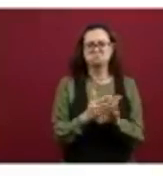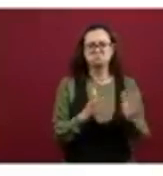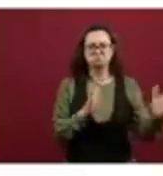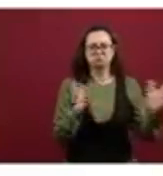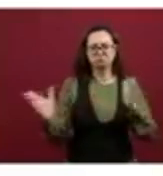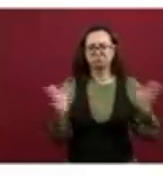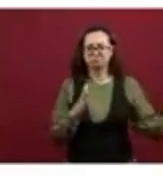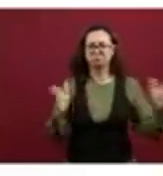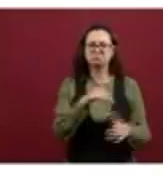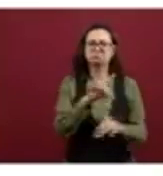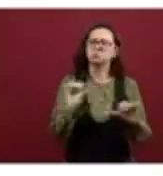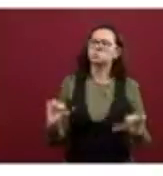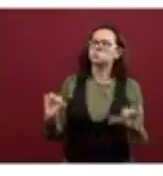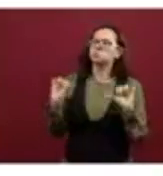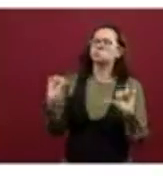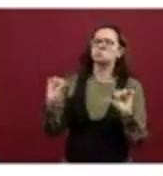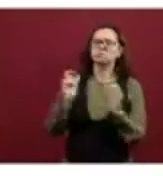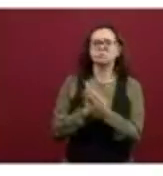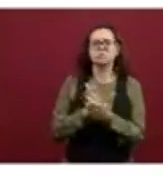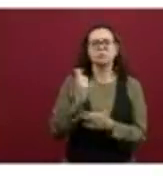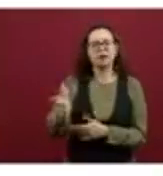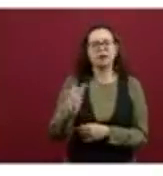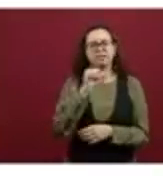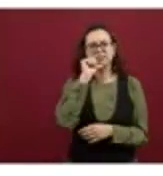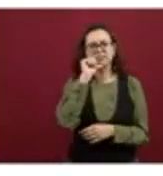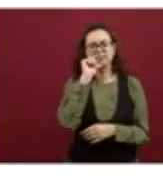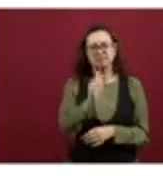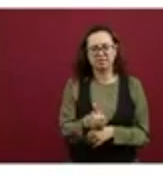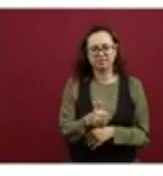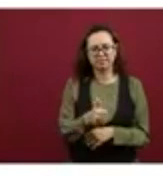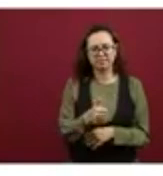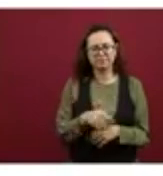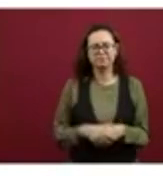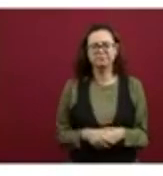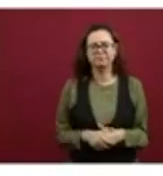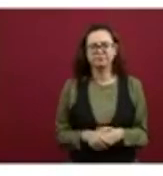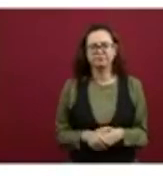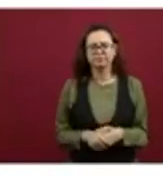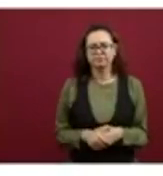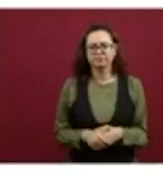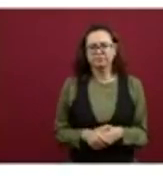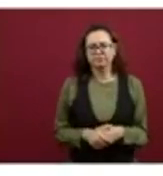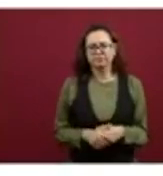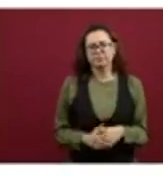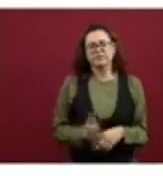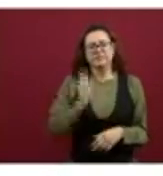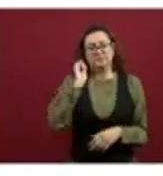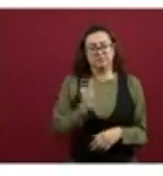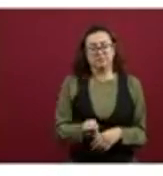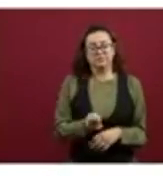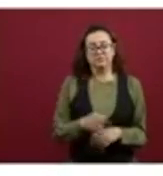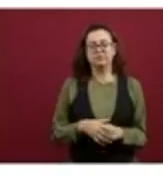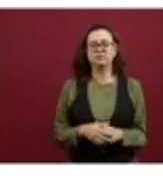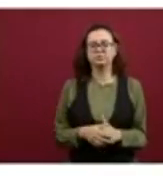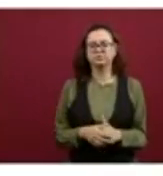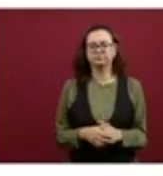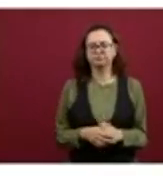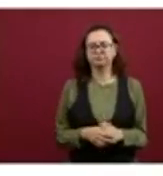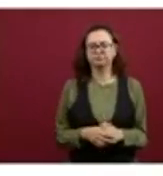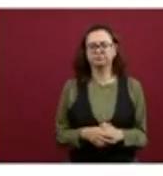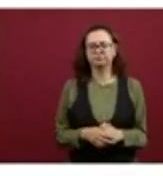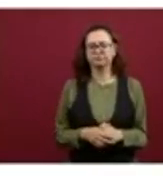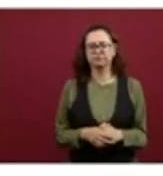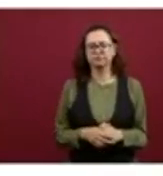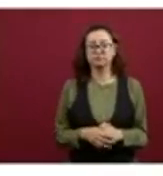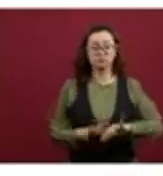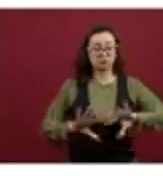2013-2018. Lo que es muy interesante observar, si estamos hablando de valor actual, es el incremento del